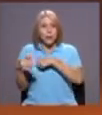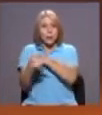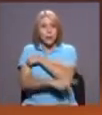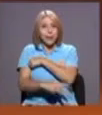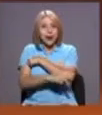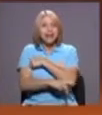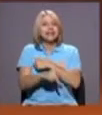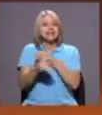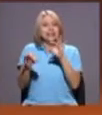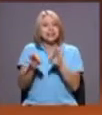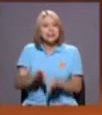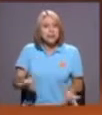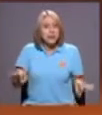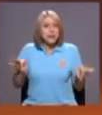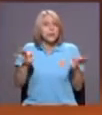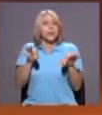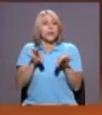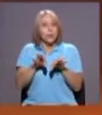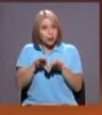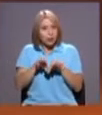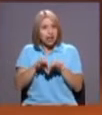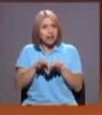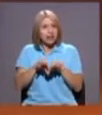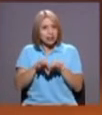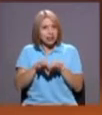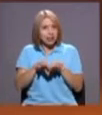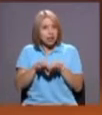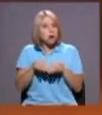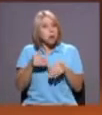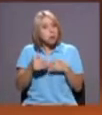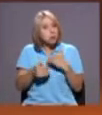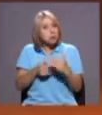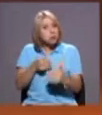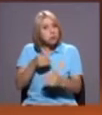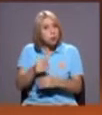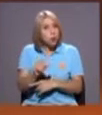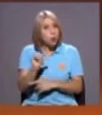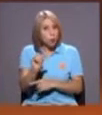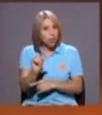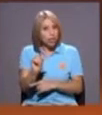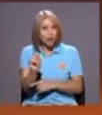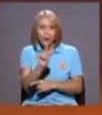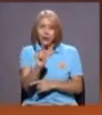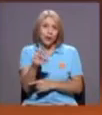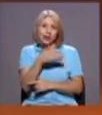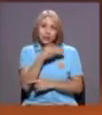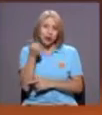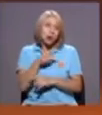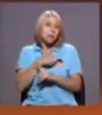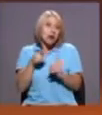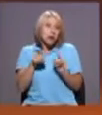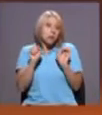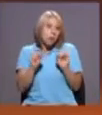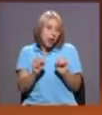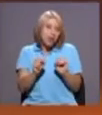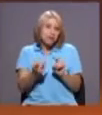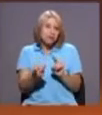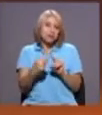un poquito, no digo que sea lo mejor, a nivel de un gobierno, hasta donde sea